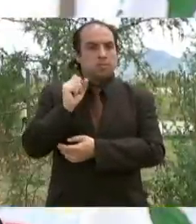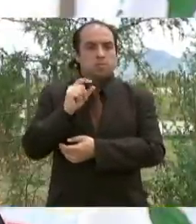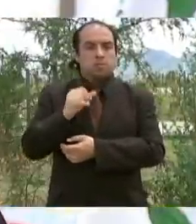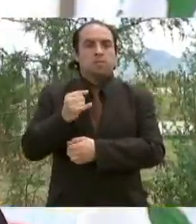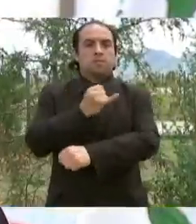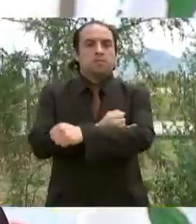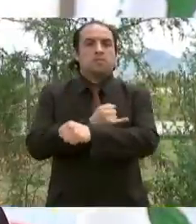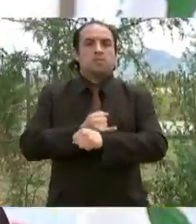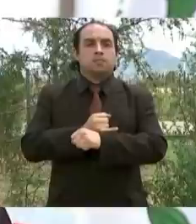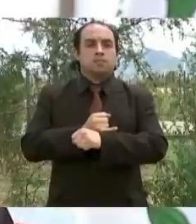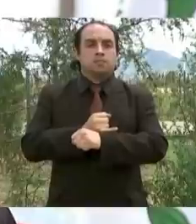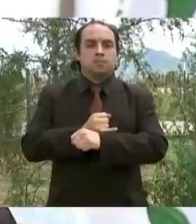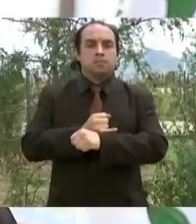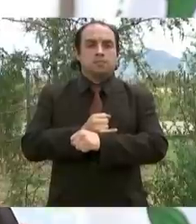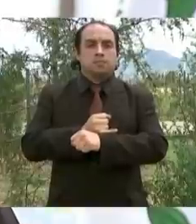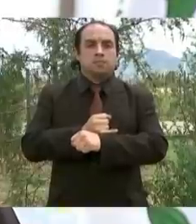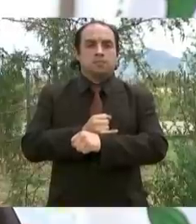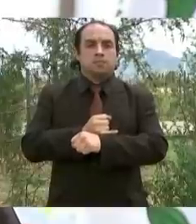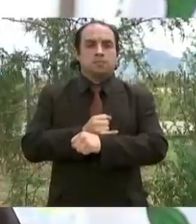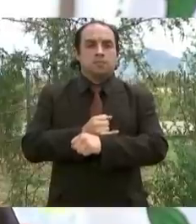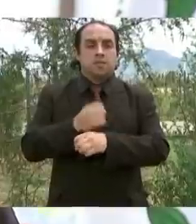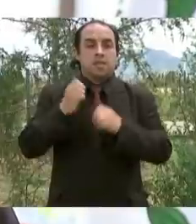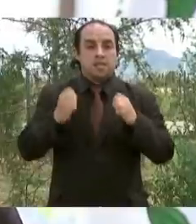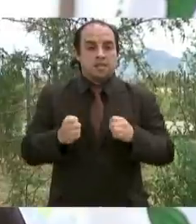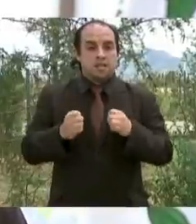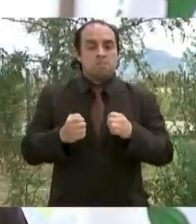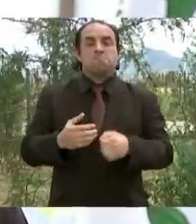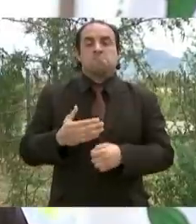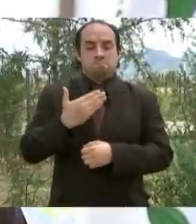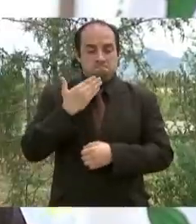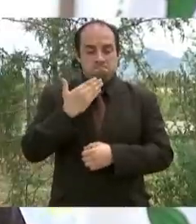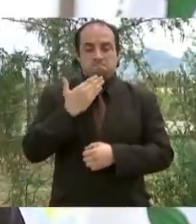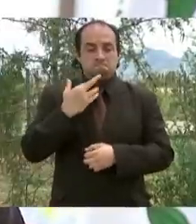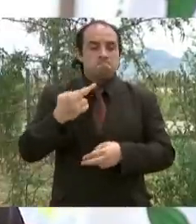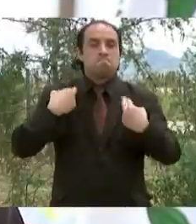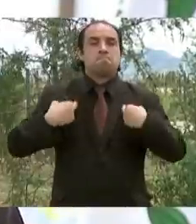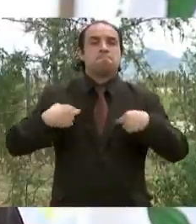Iztapalapa estamos muy bien representados.